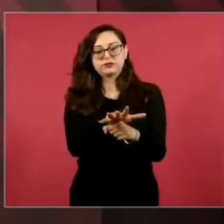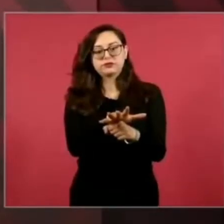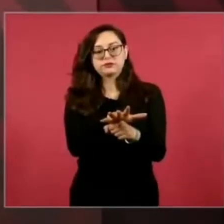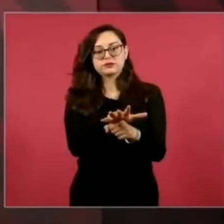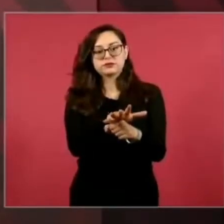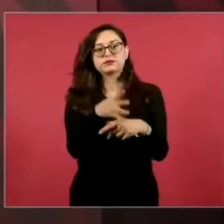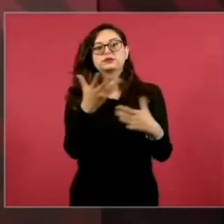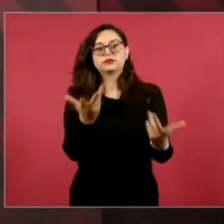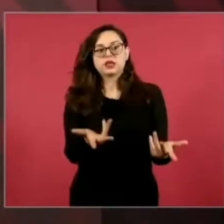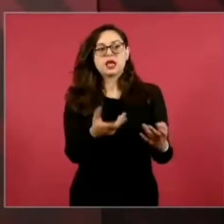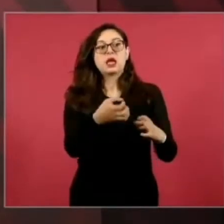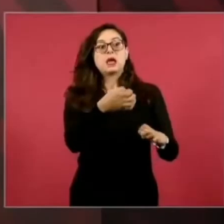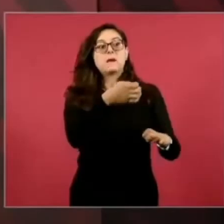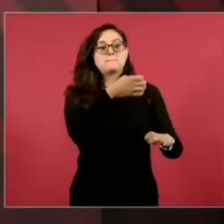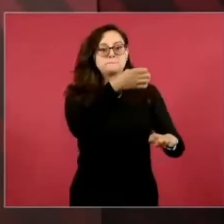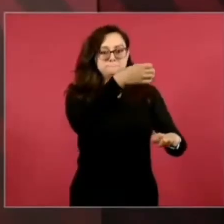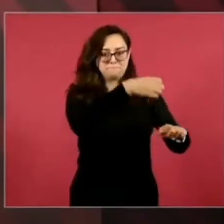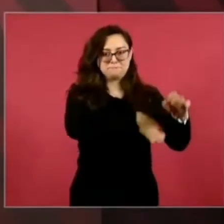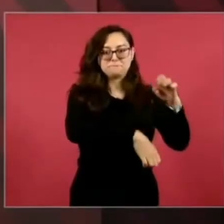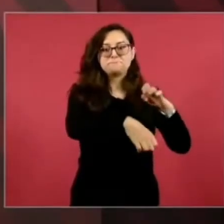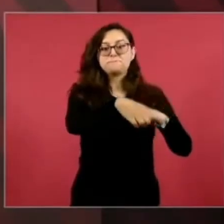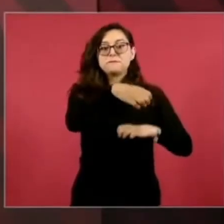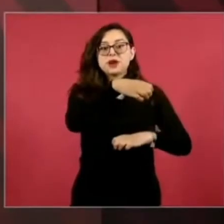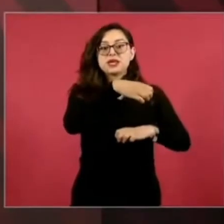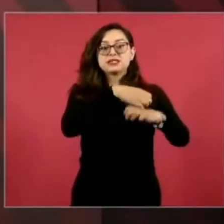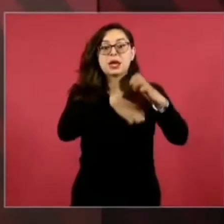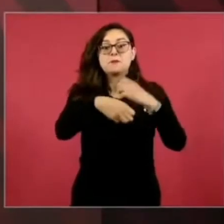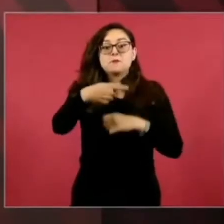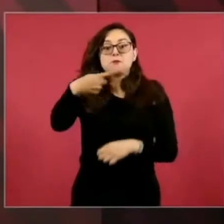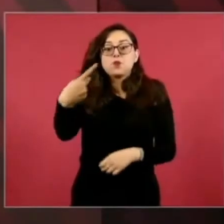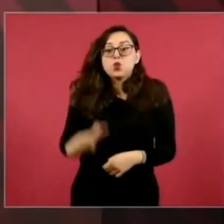o que sean empresas públicas,